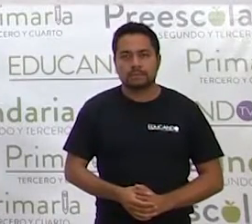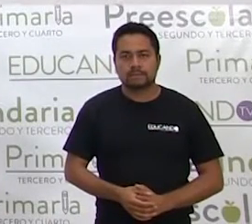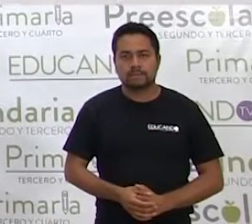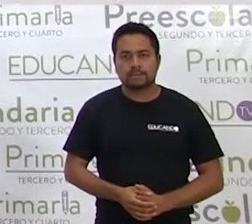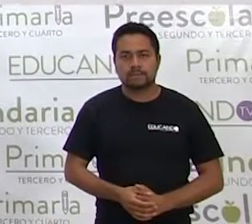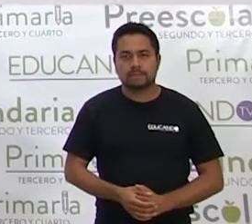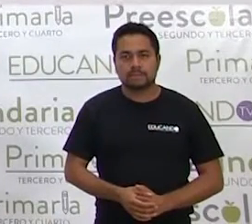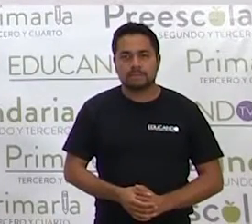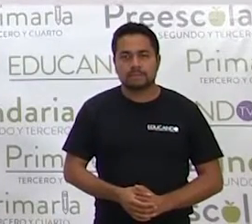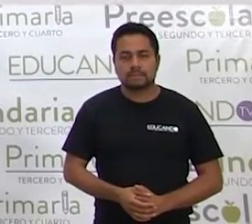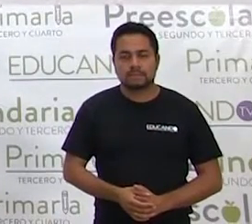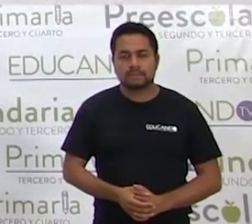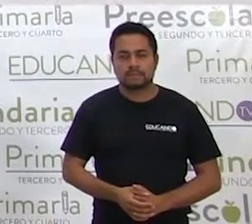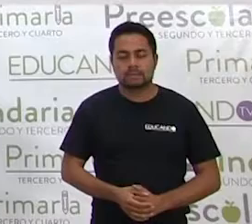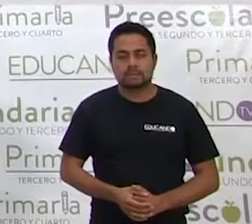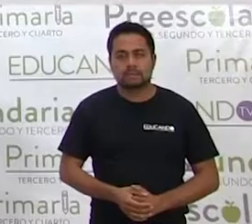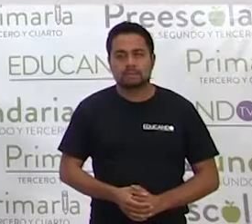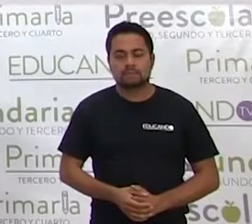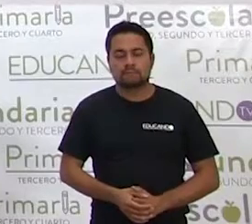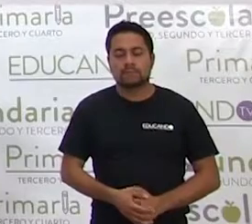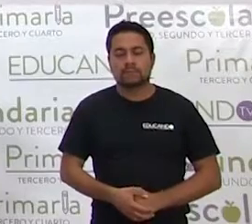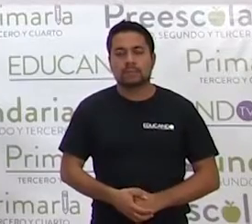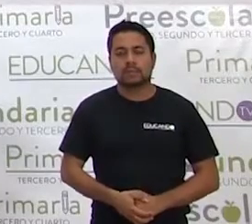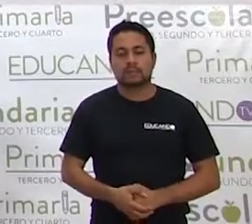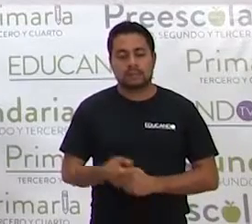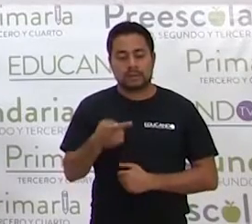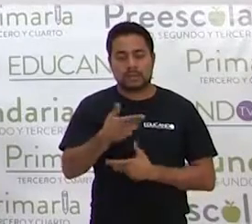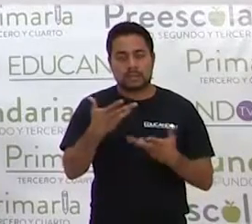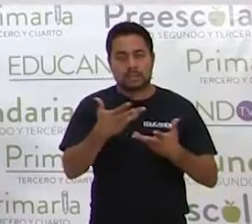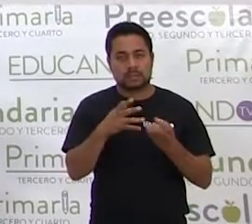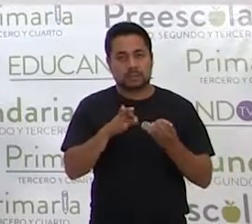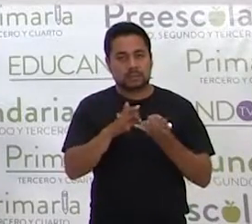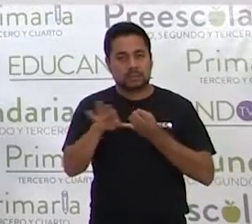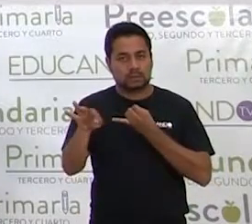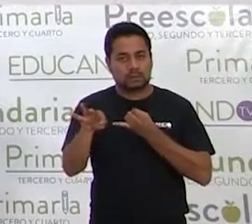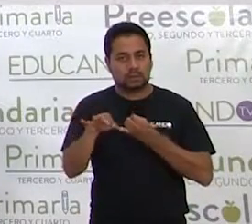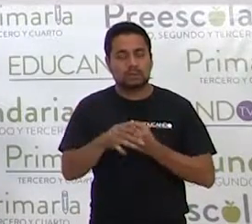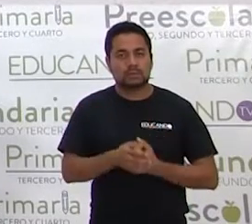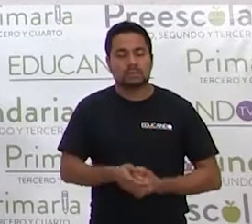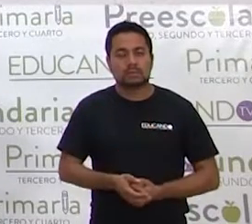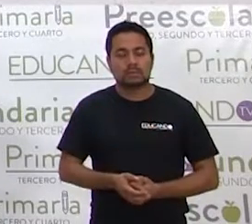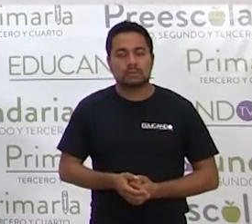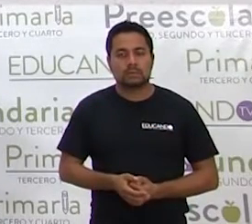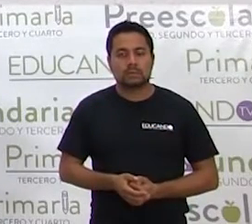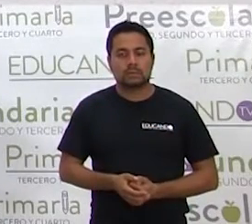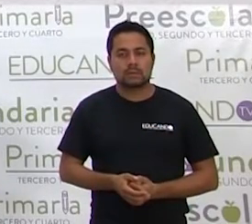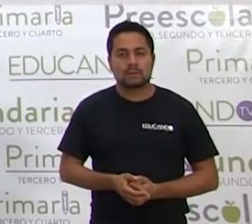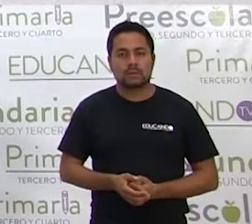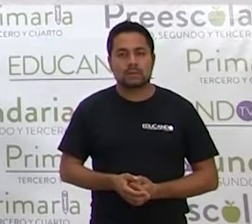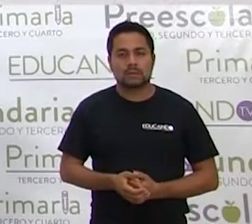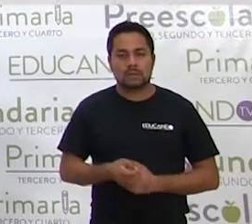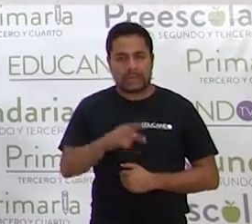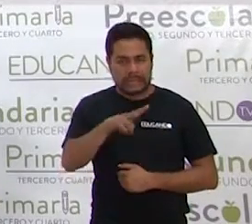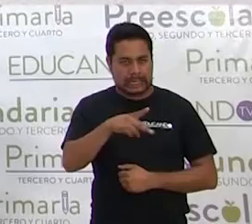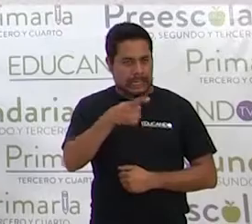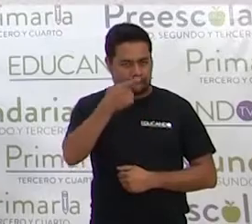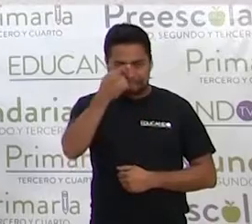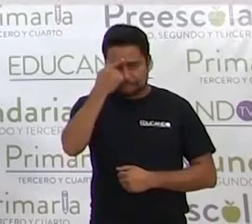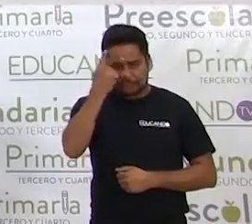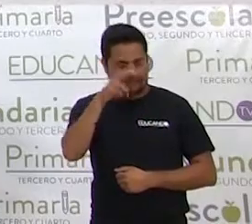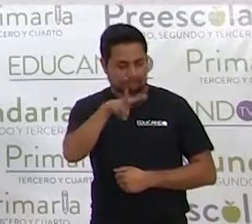otro problema de ecuación el último y esta sencillo